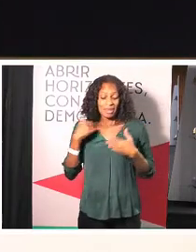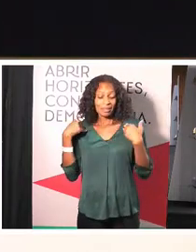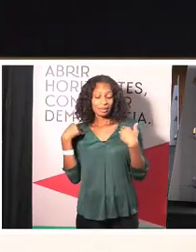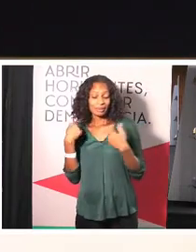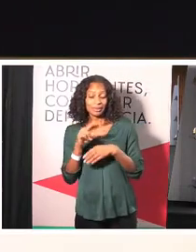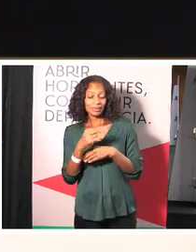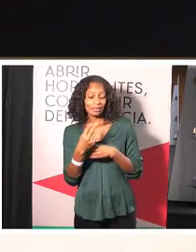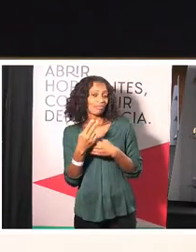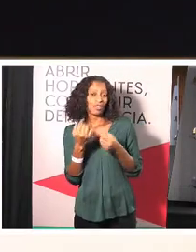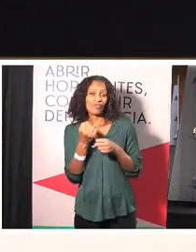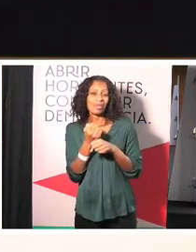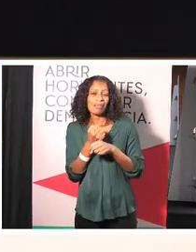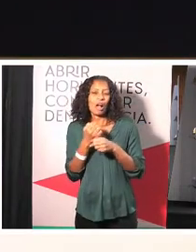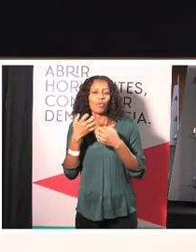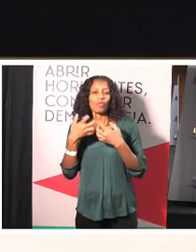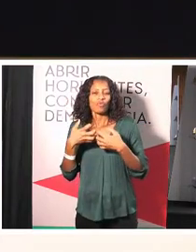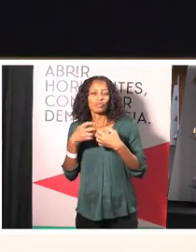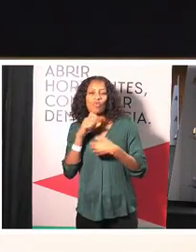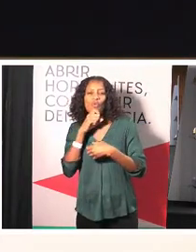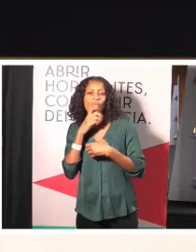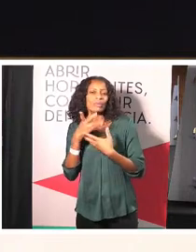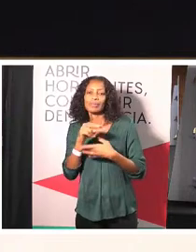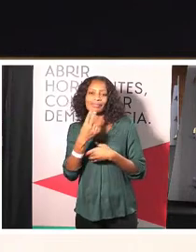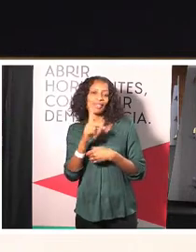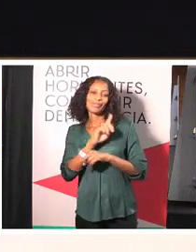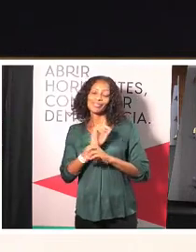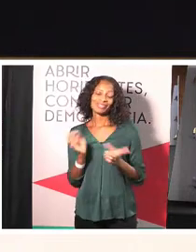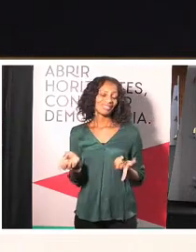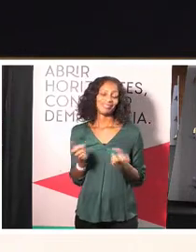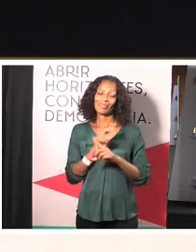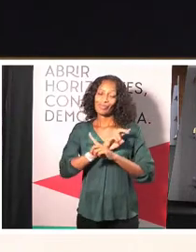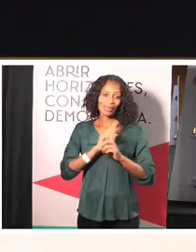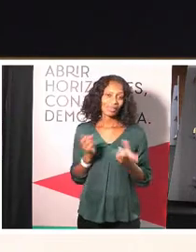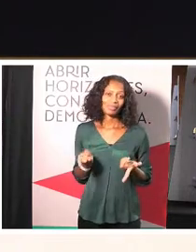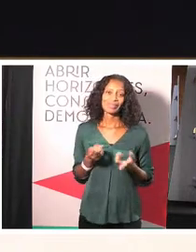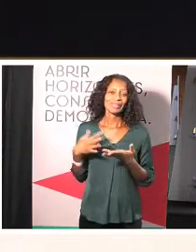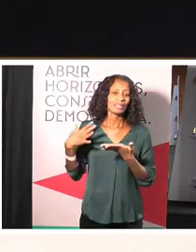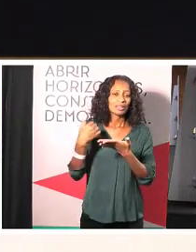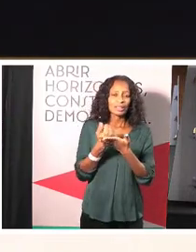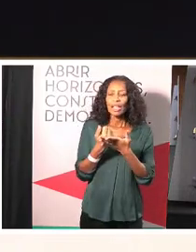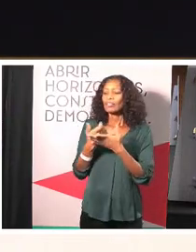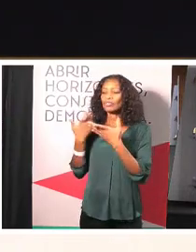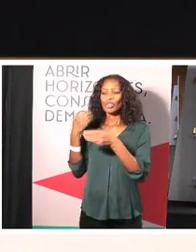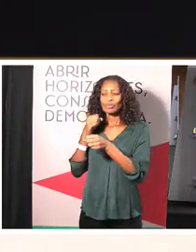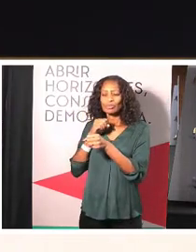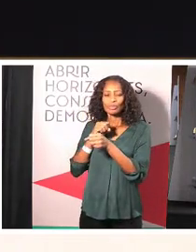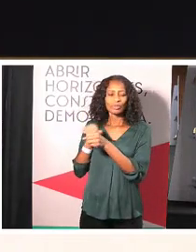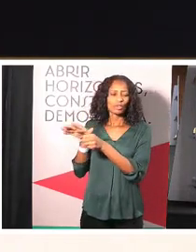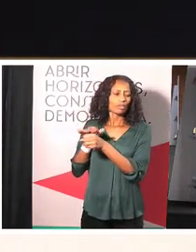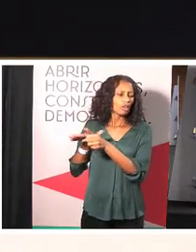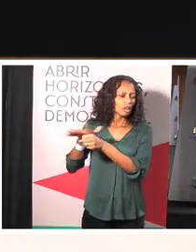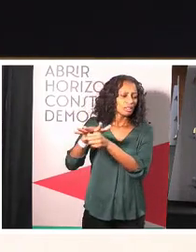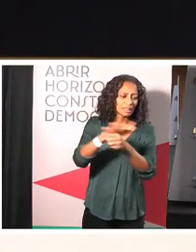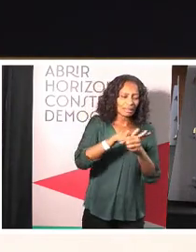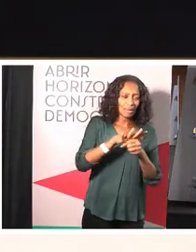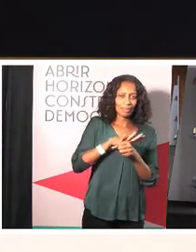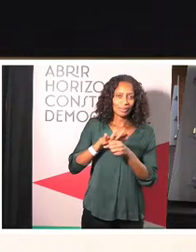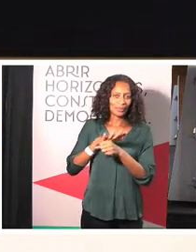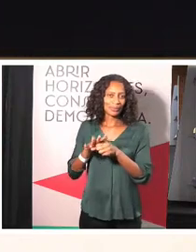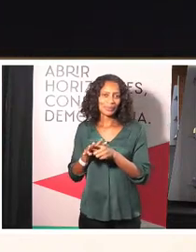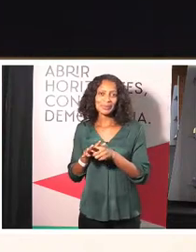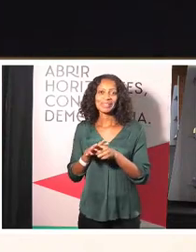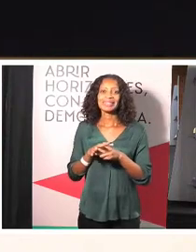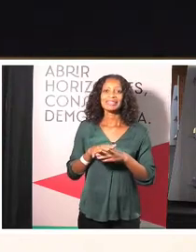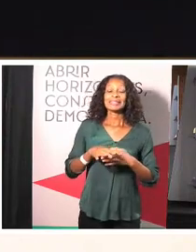en este sector de la economía digital, es en todos. BlackRock participa, por eso, en la mayor parte de la banca, ha